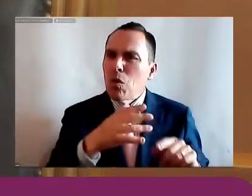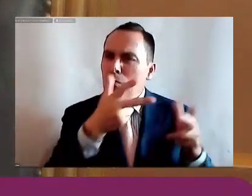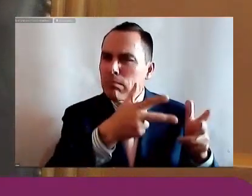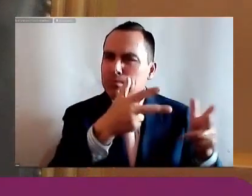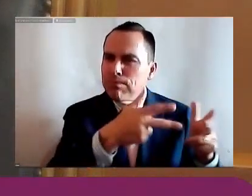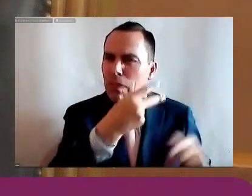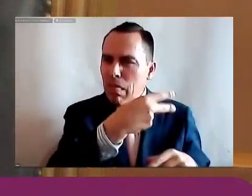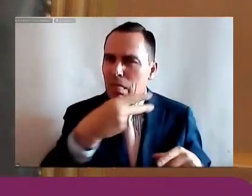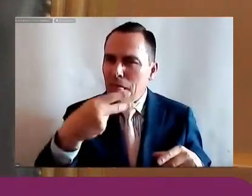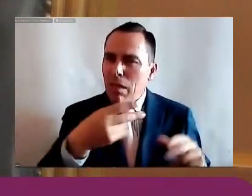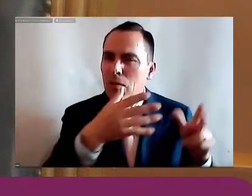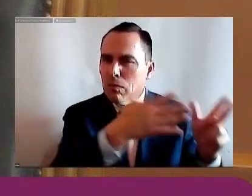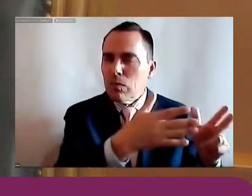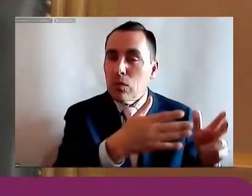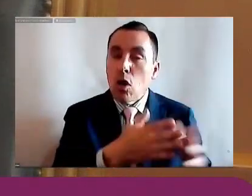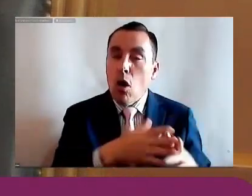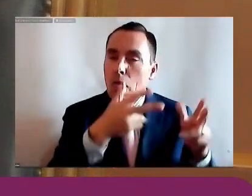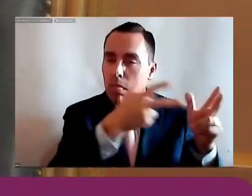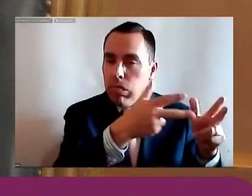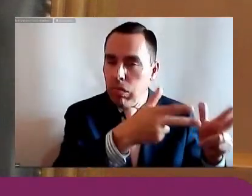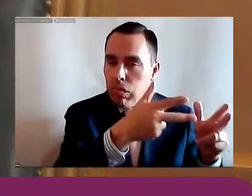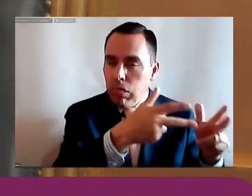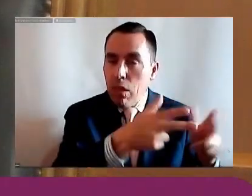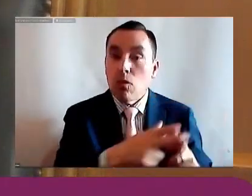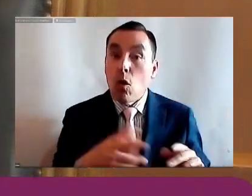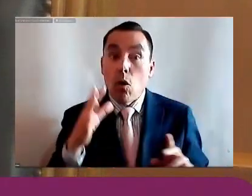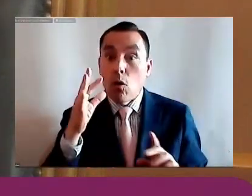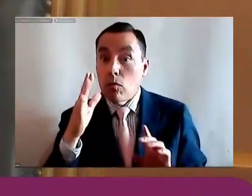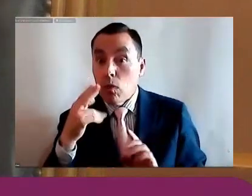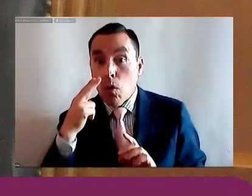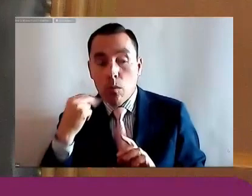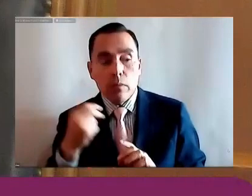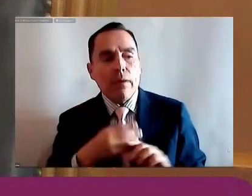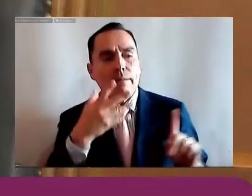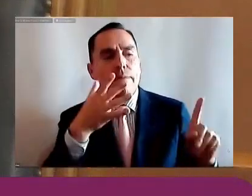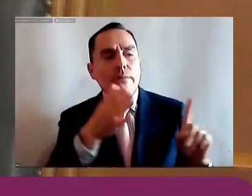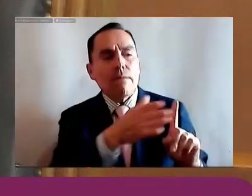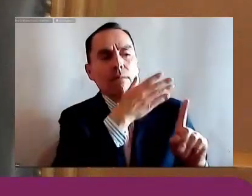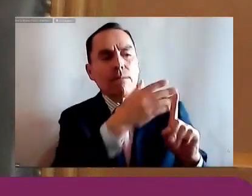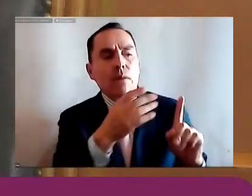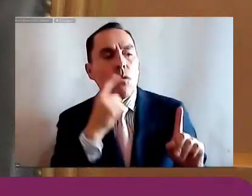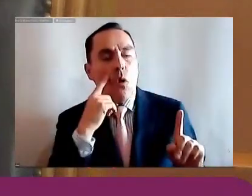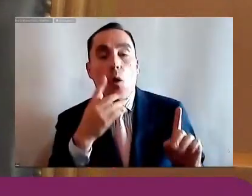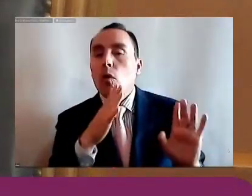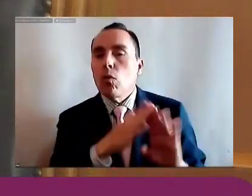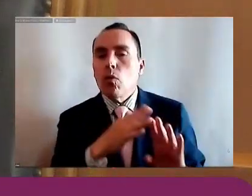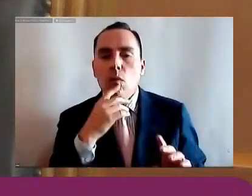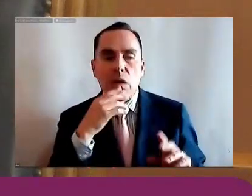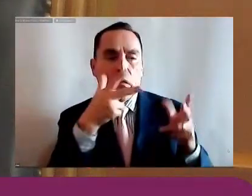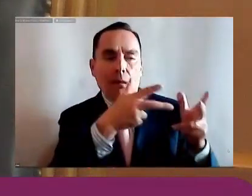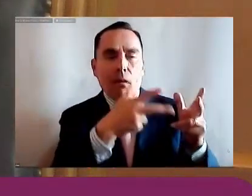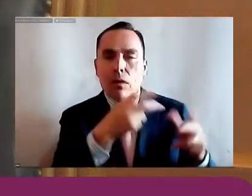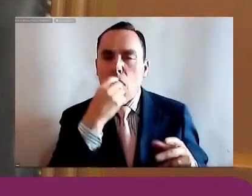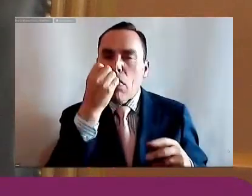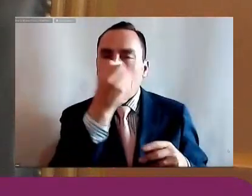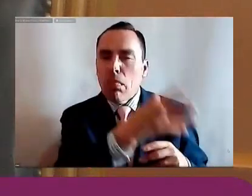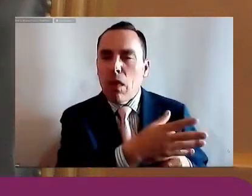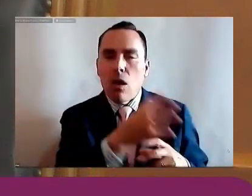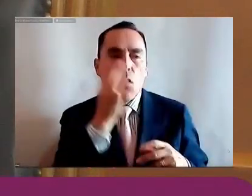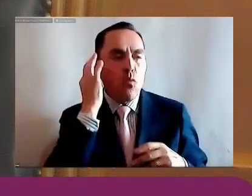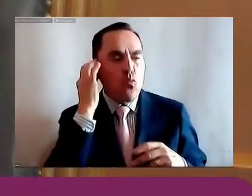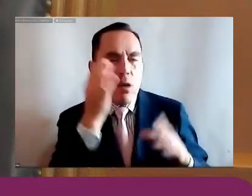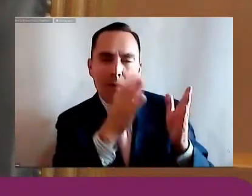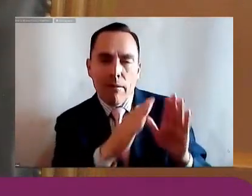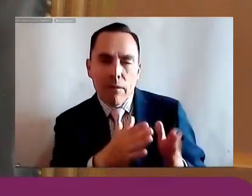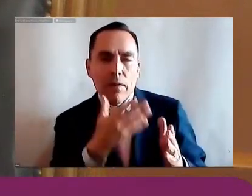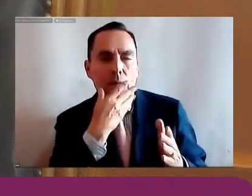sexista, ese maltrato que no tiene una connotación sexual, pero que sí tiene que ver con el hecho de ser mujer. Y